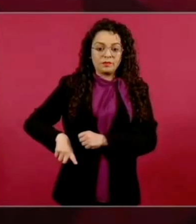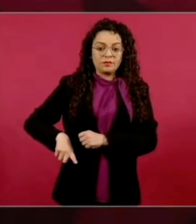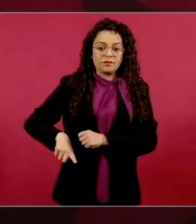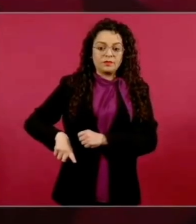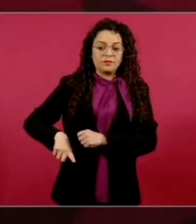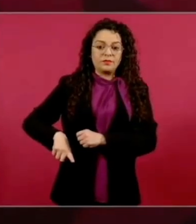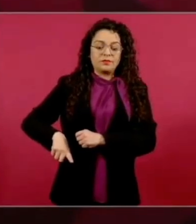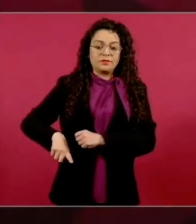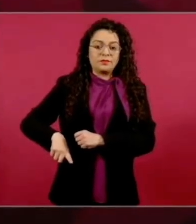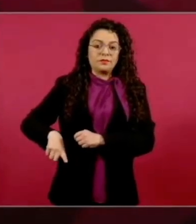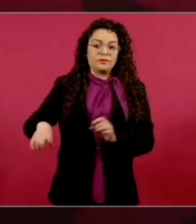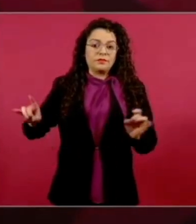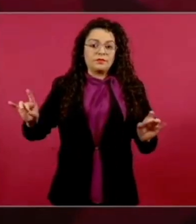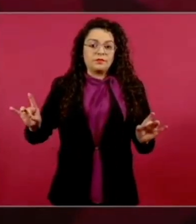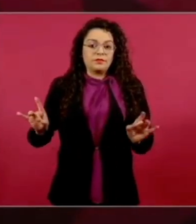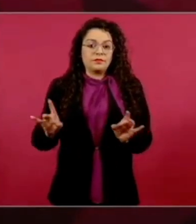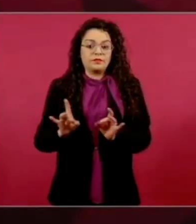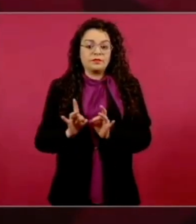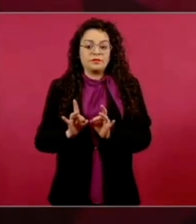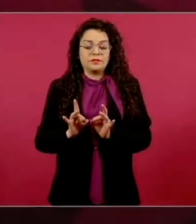y se puso